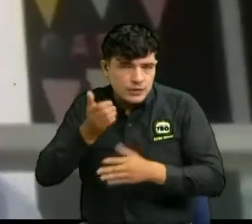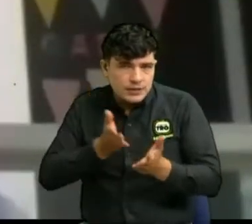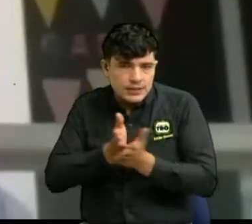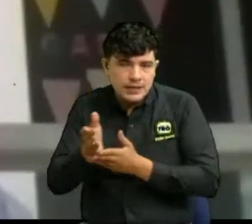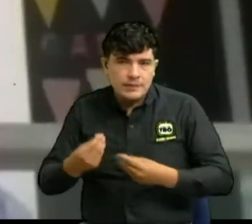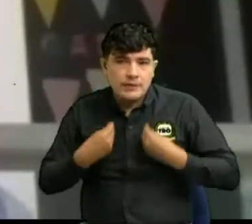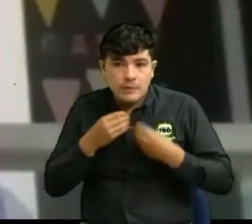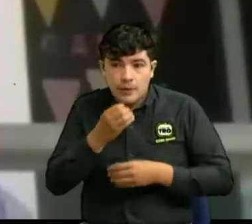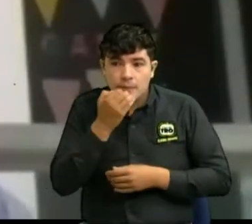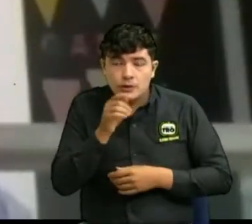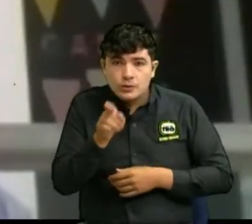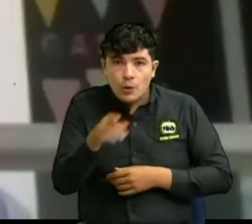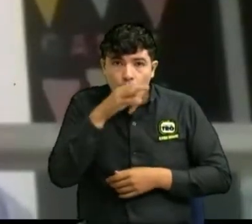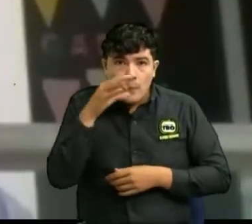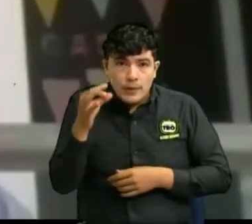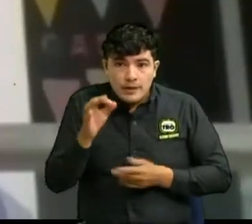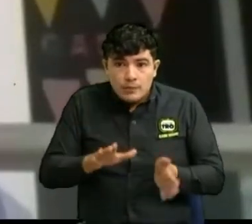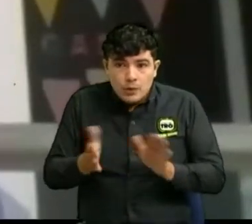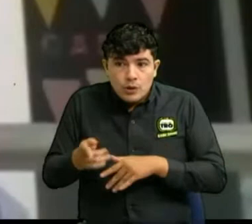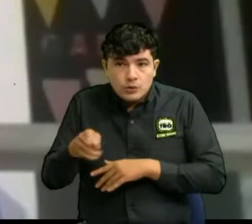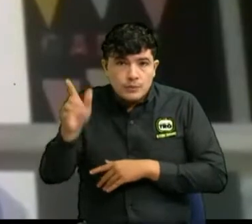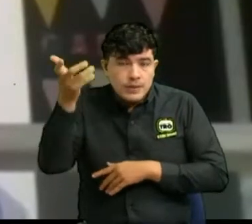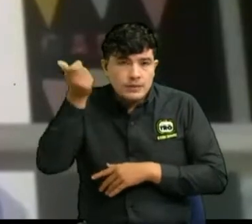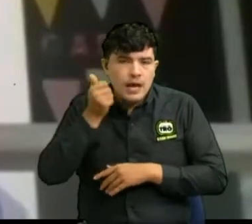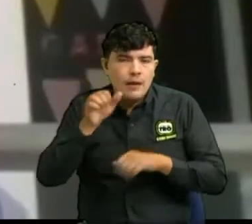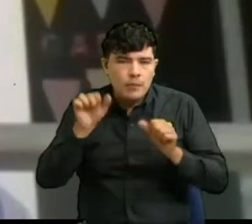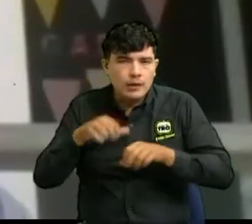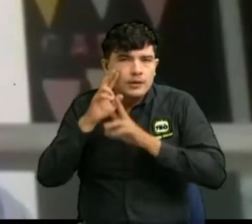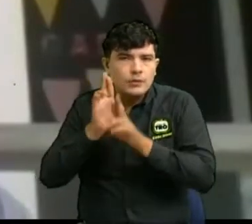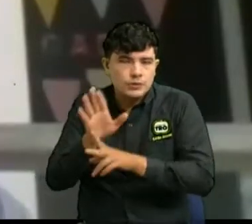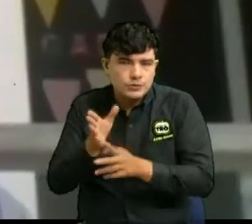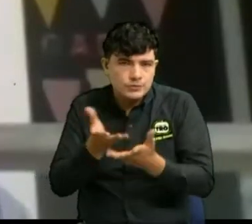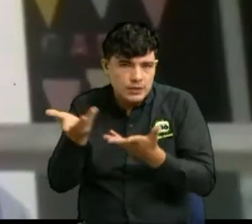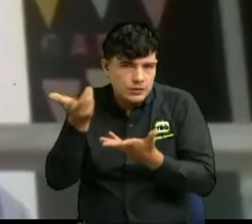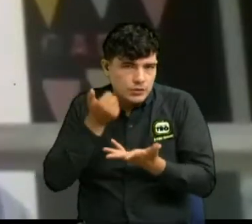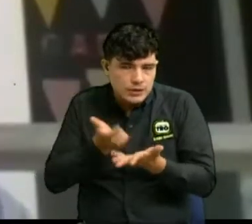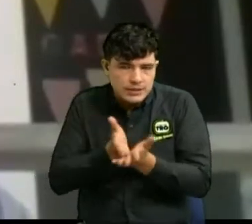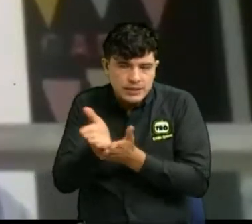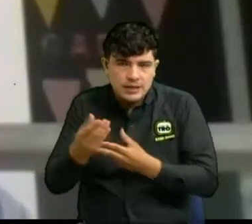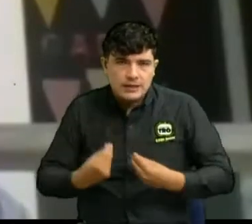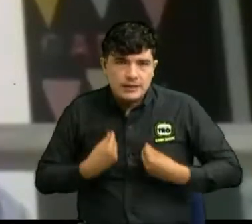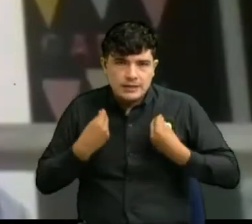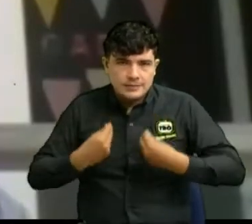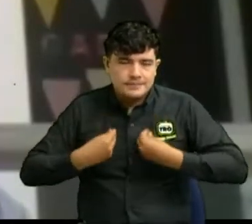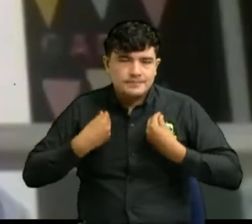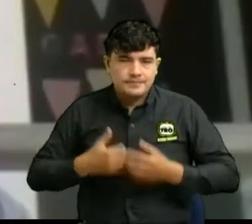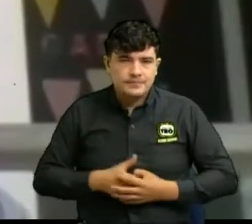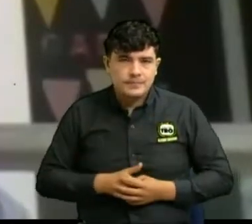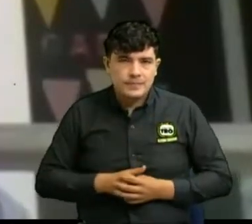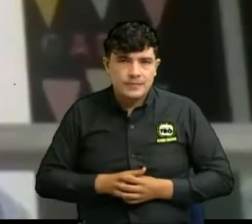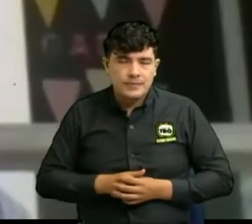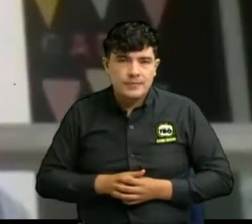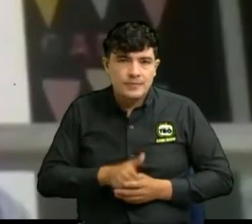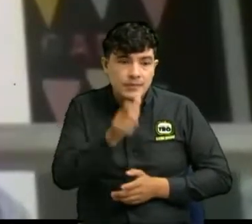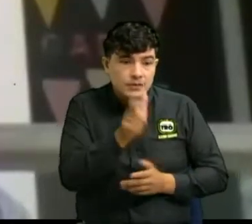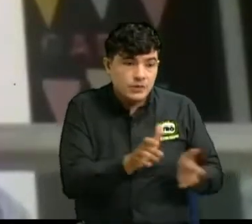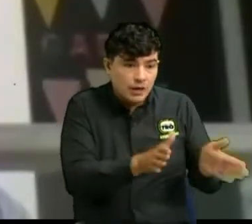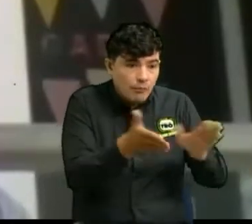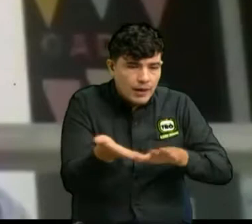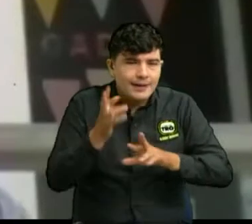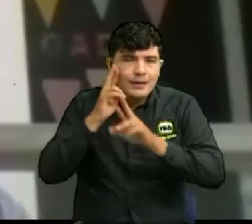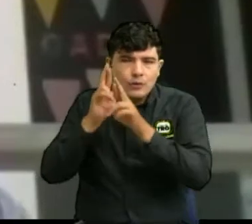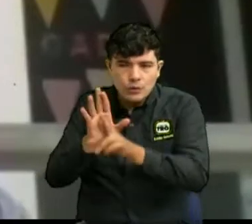él falleció siendo pensionado. Entonces, vamos a partir de que la persona deja causado el derecho como pensionado o